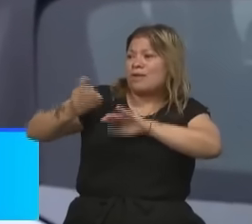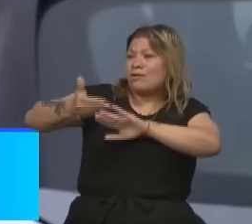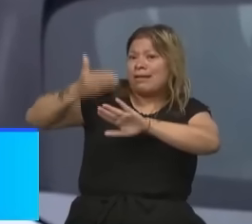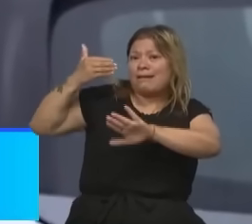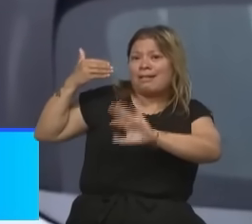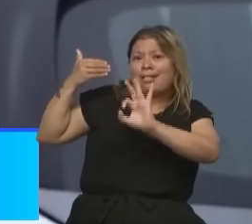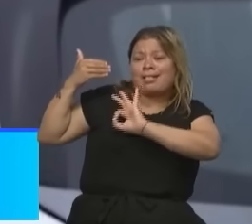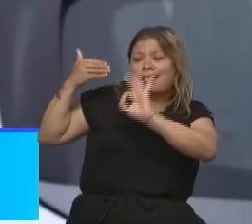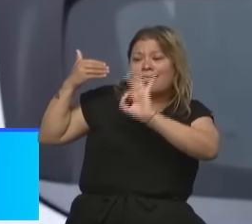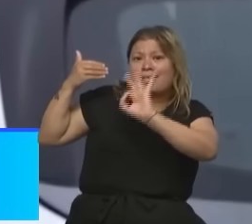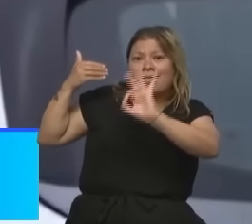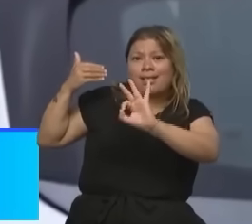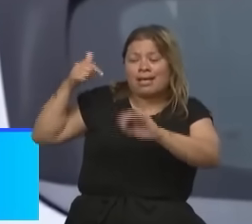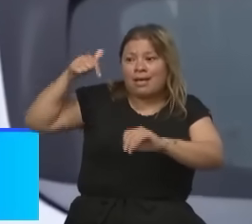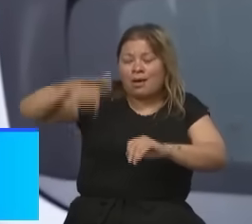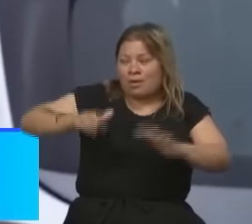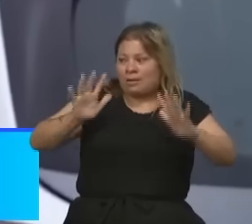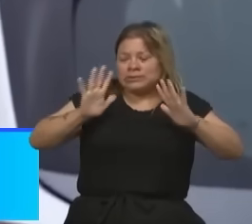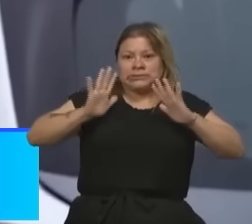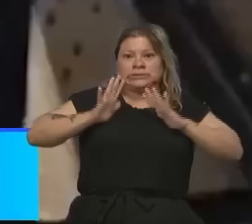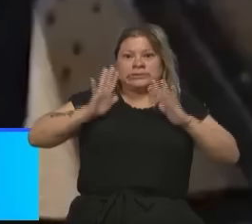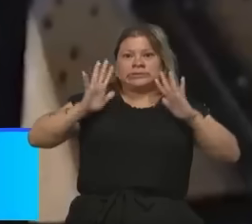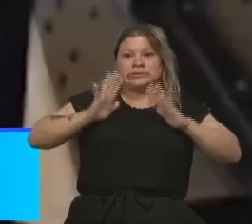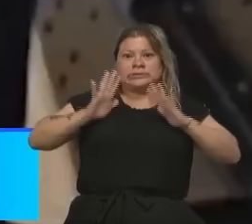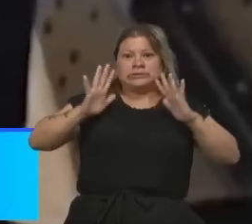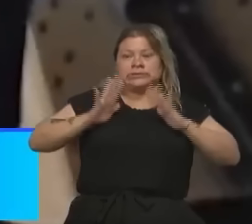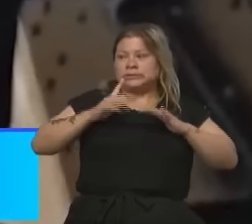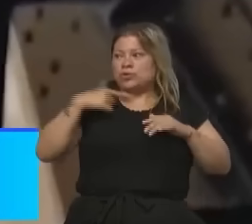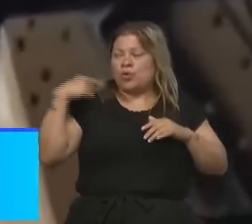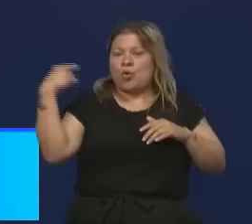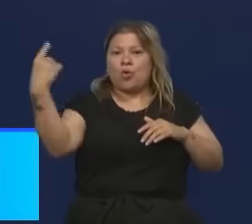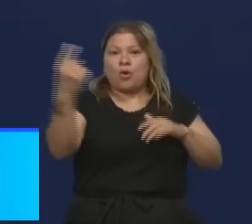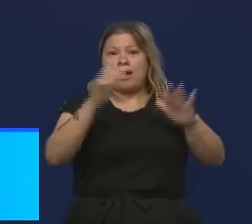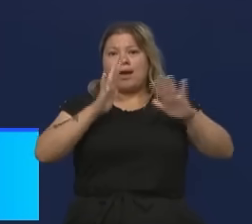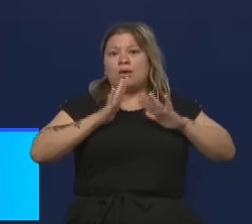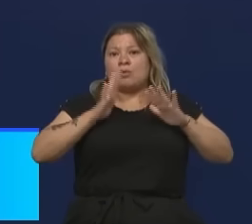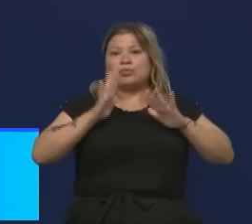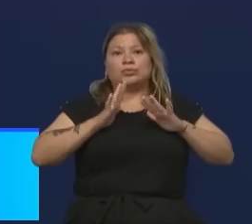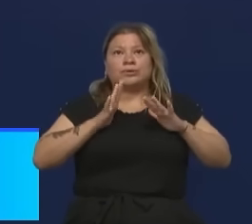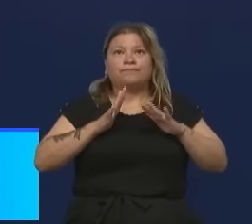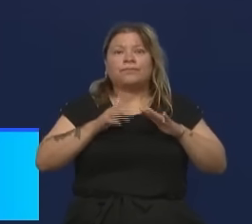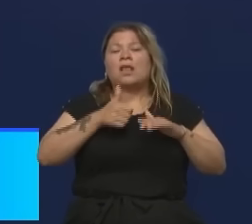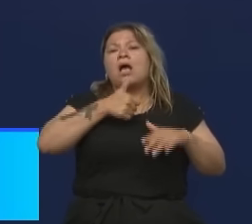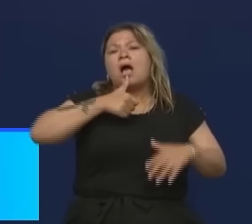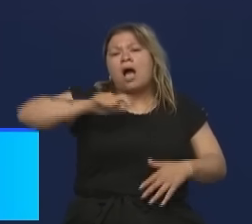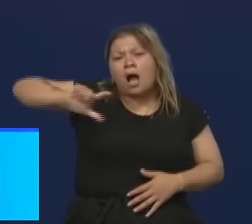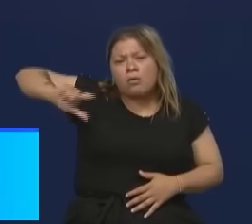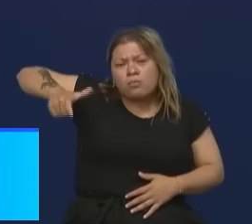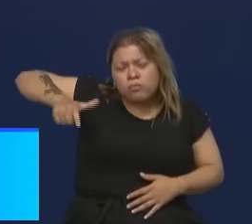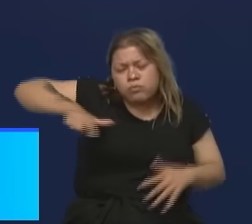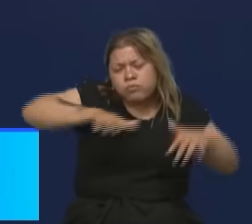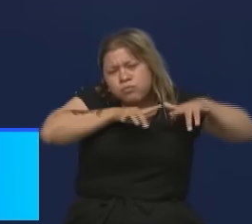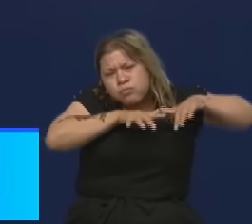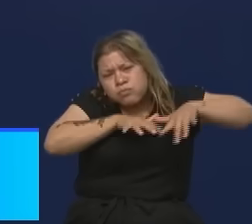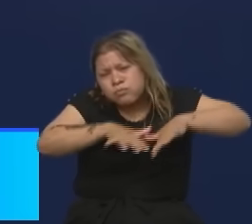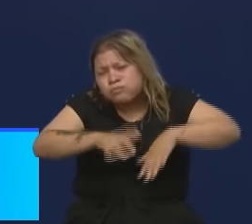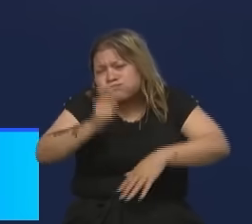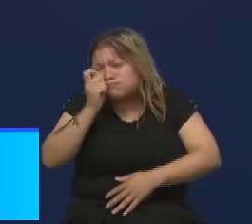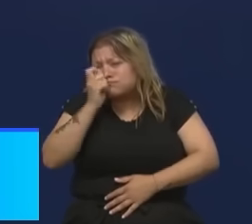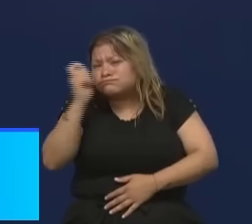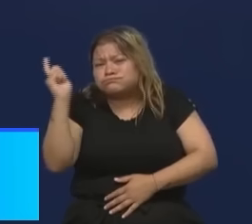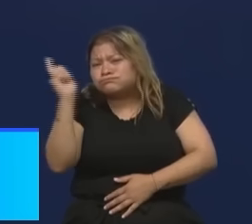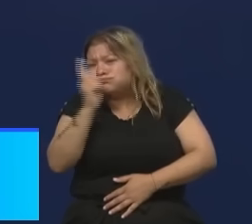y estamos pues asustados. La gente ha hecho lo que ha podido. El agua avanzó sin control en cuestión de